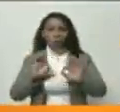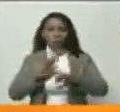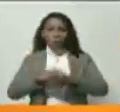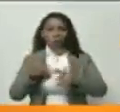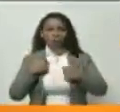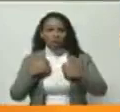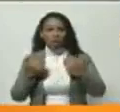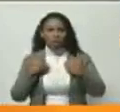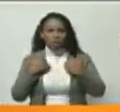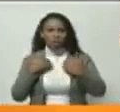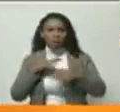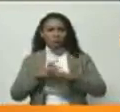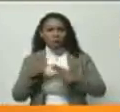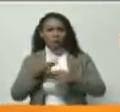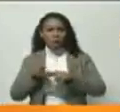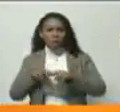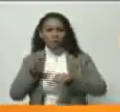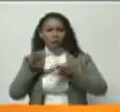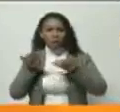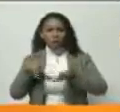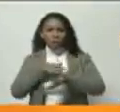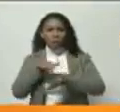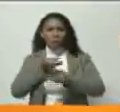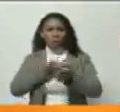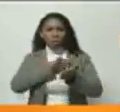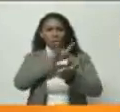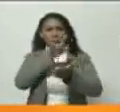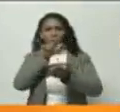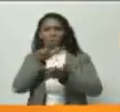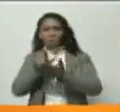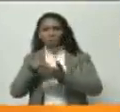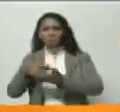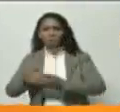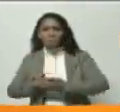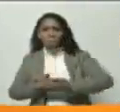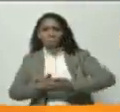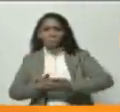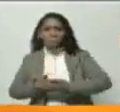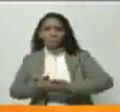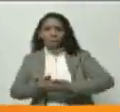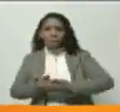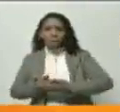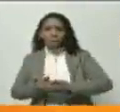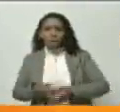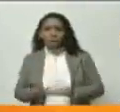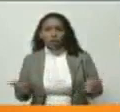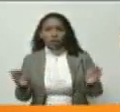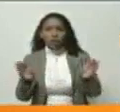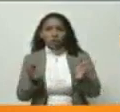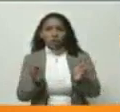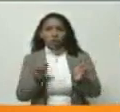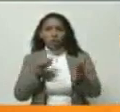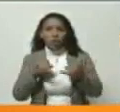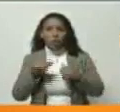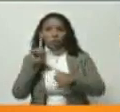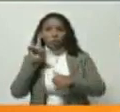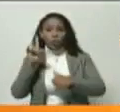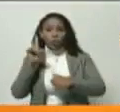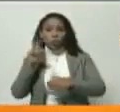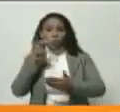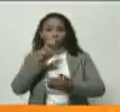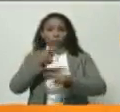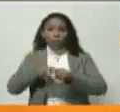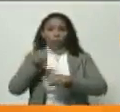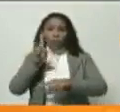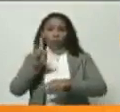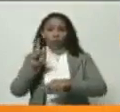que pasar por todo esto, los niños 14 horas viajando, un bebecito que que es hijo de uno de los tripulantes, que tiene